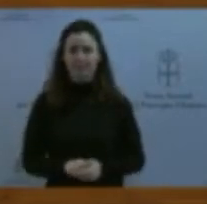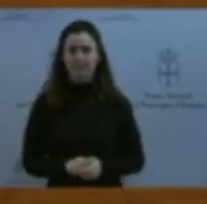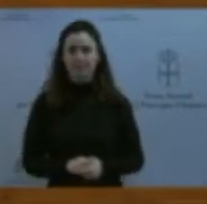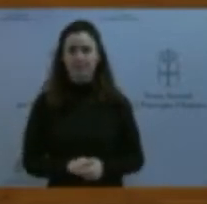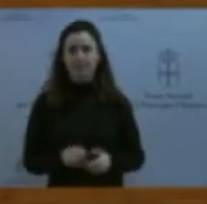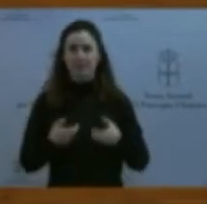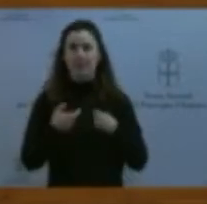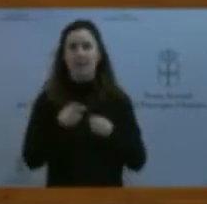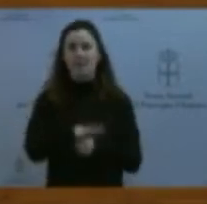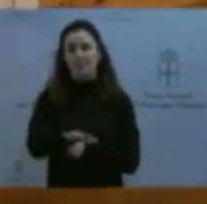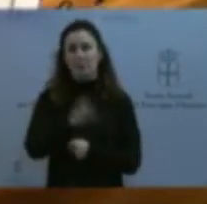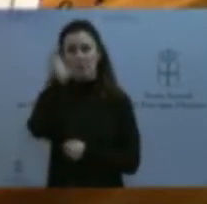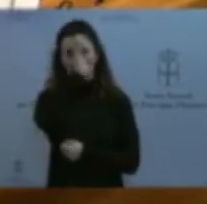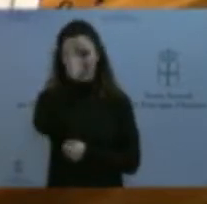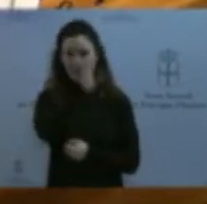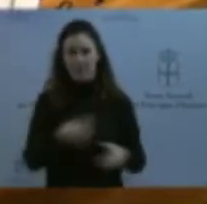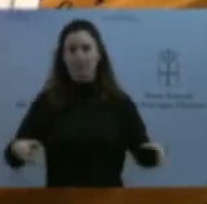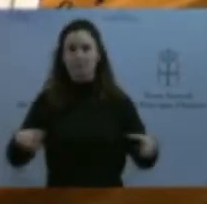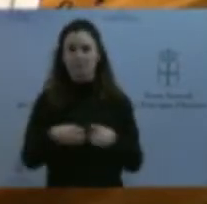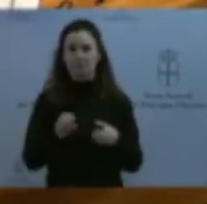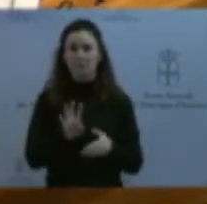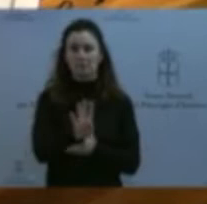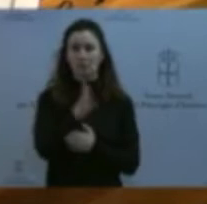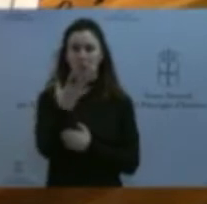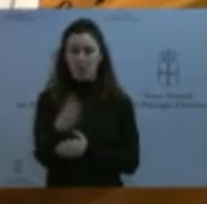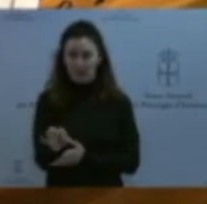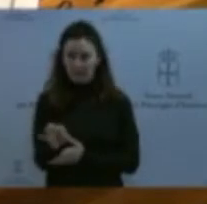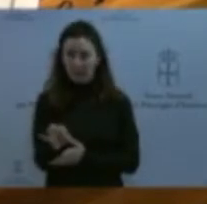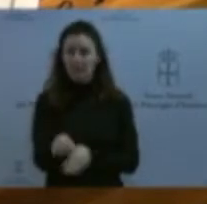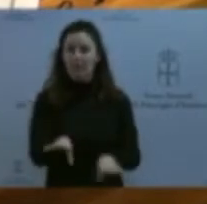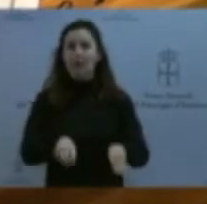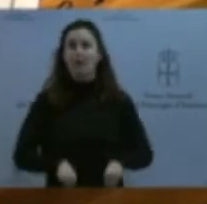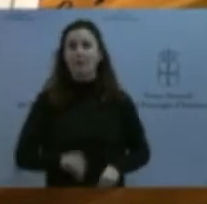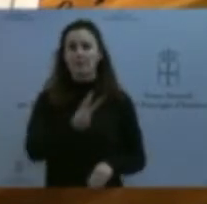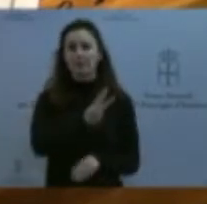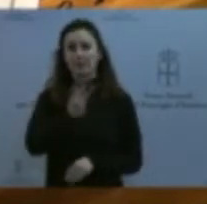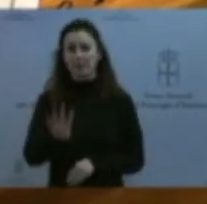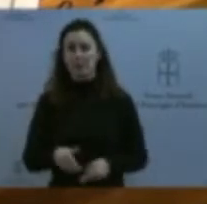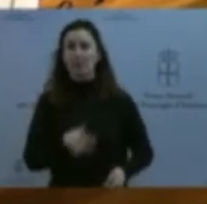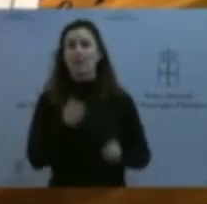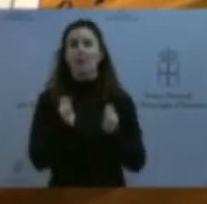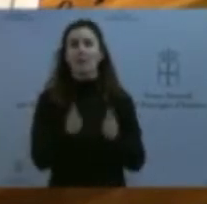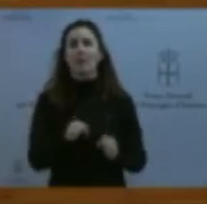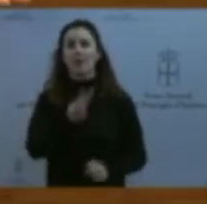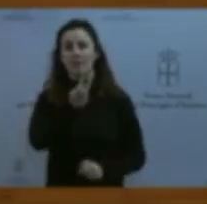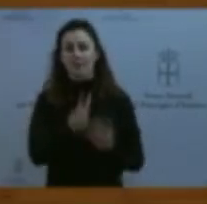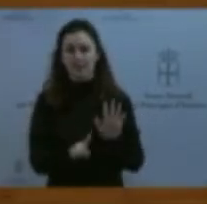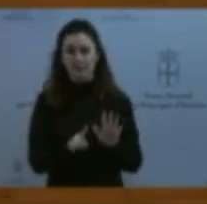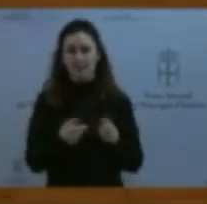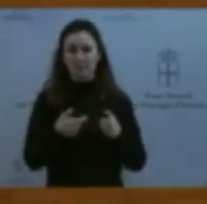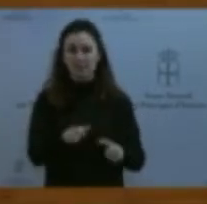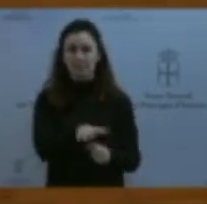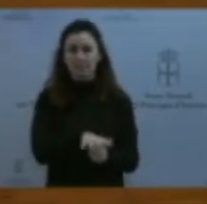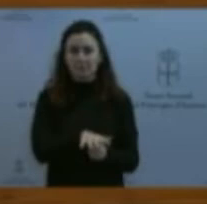40 grupos, se admiten 34 y se conceden 26. En el área de ciencias de la salud se presentan 32,